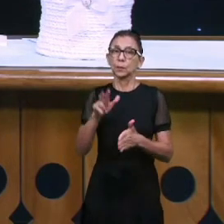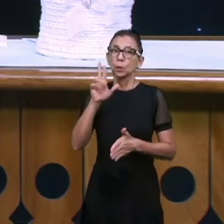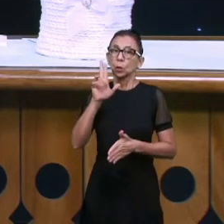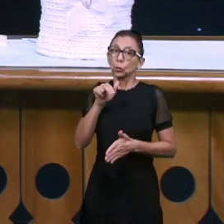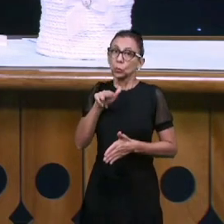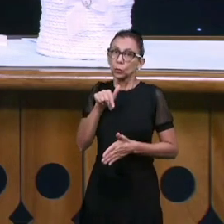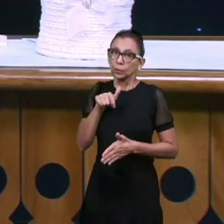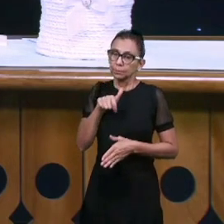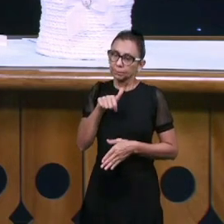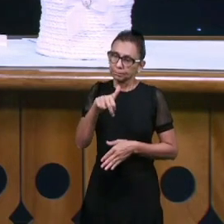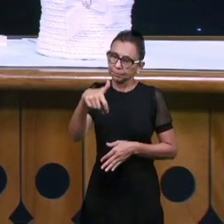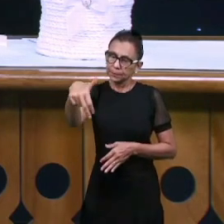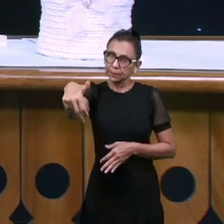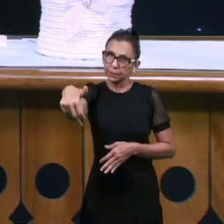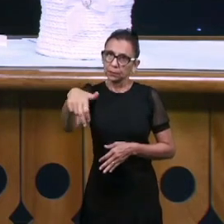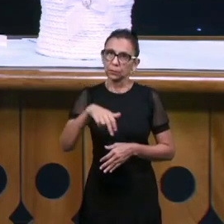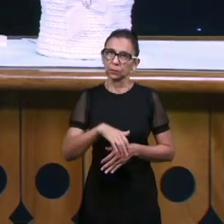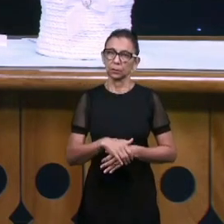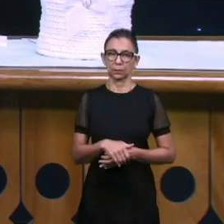nunca pasasteis.